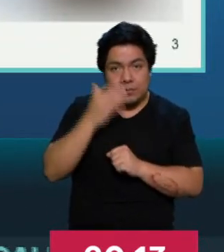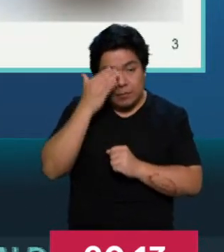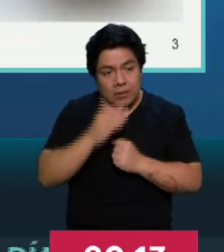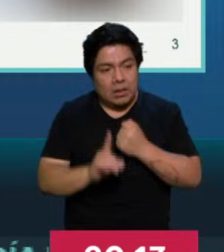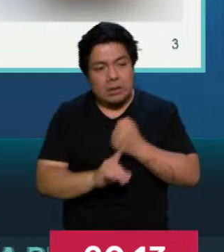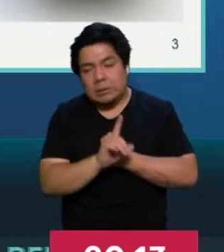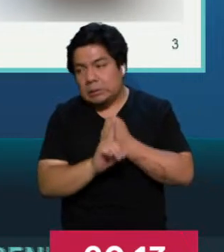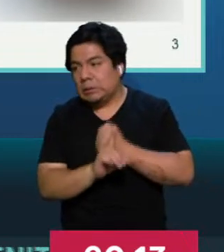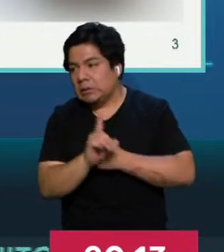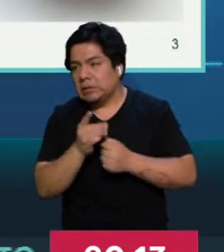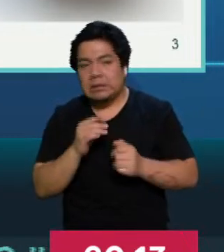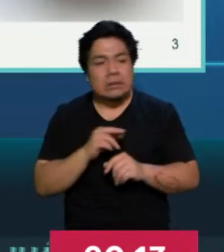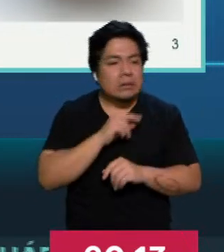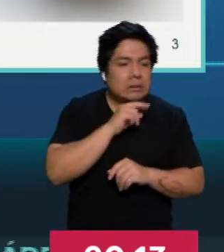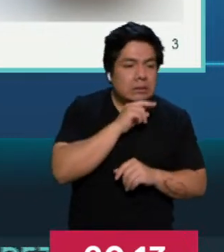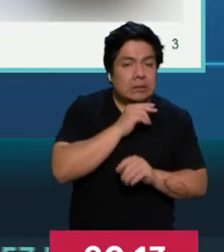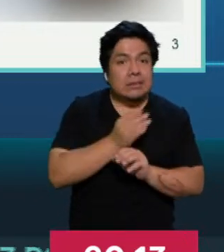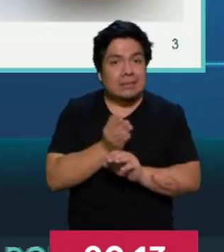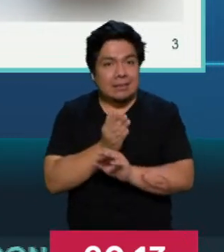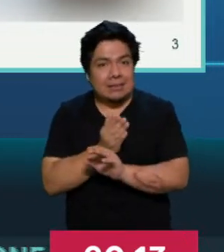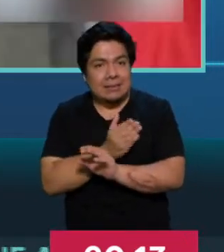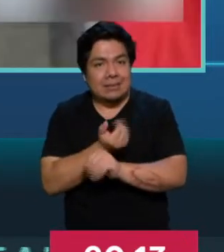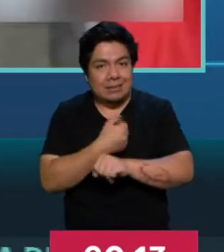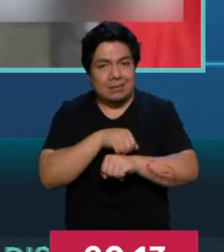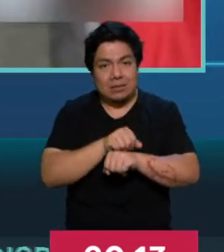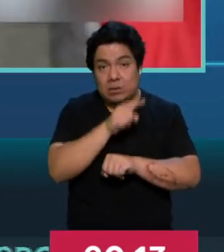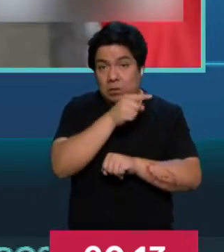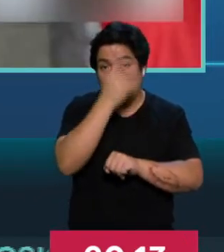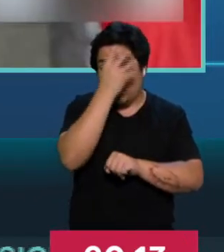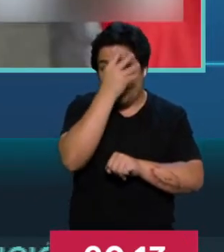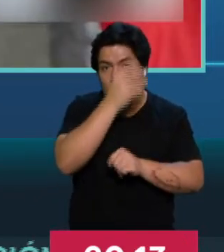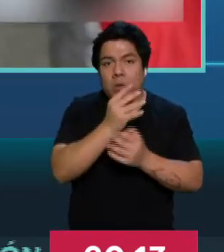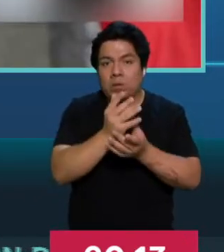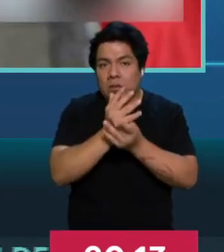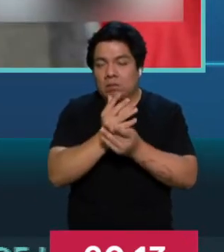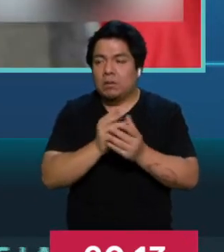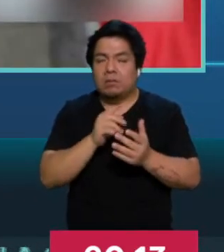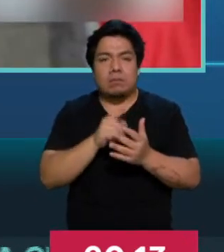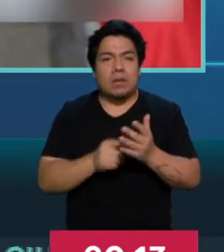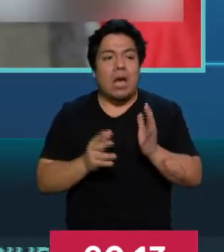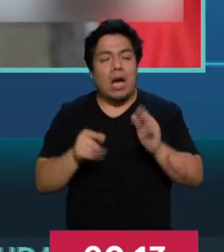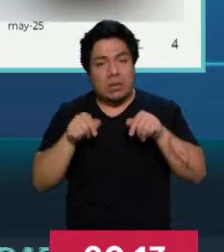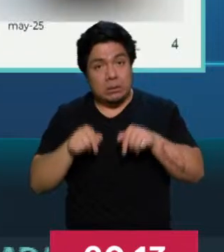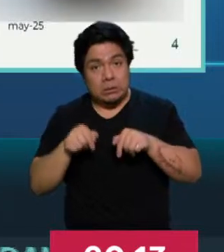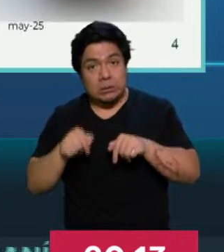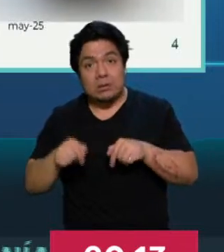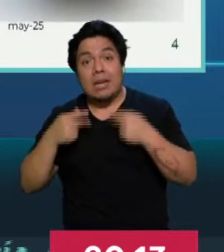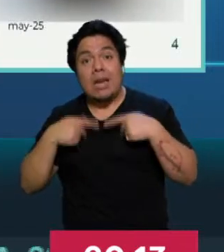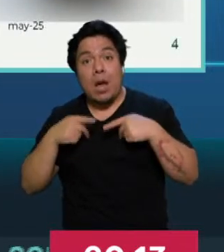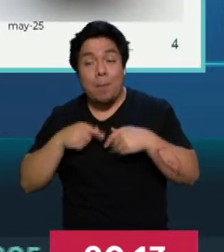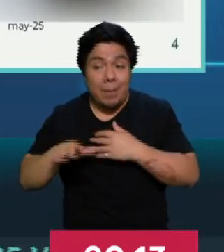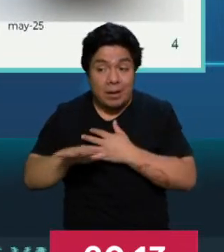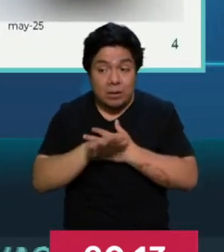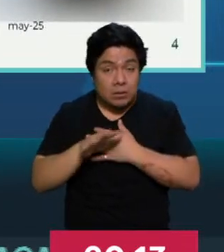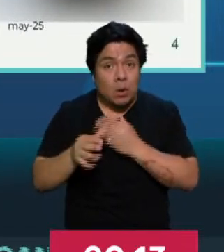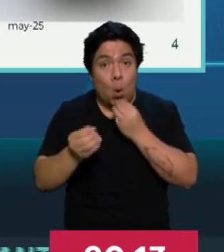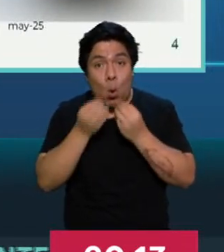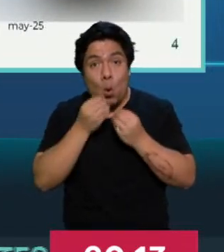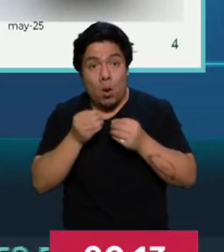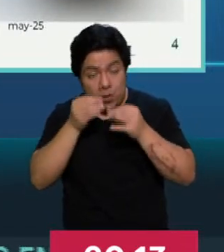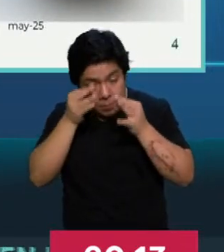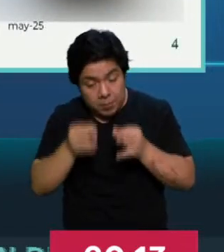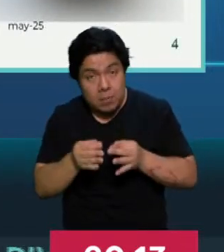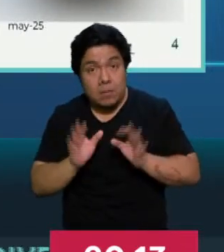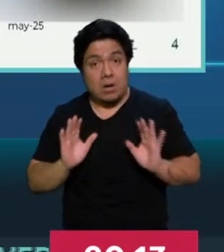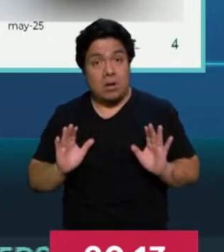amenaza que teníamos hace unas semanas de Donald Trump. Decíamos que garantizar que el pueblo de México coma, ¿no? Ese es el primer